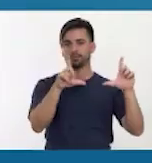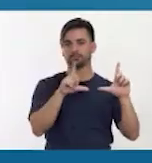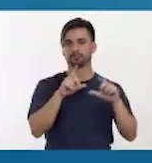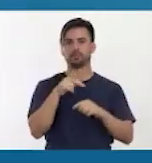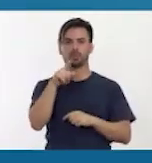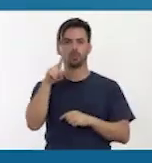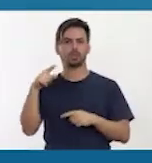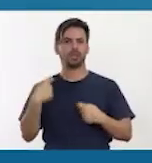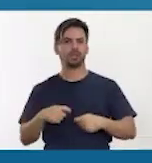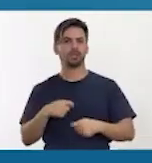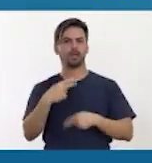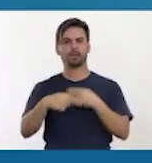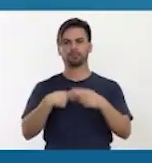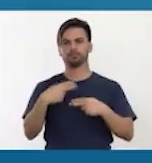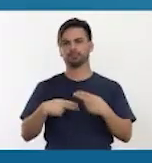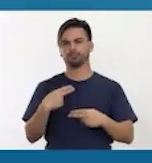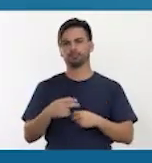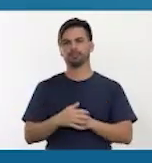que realicen